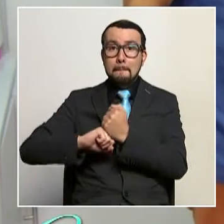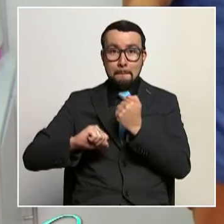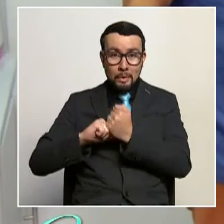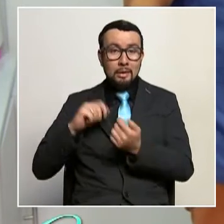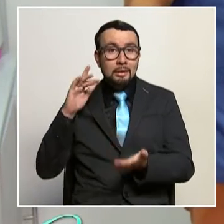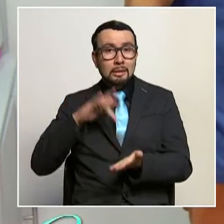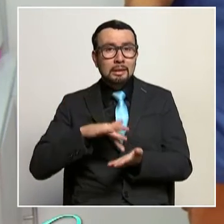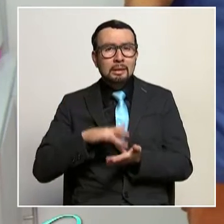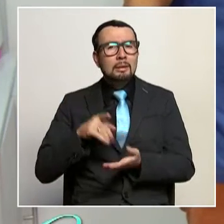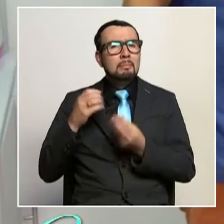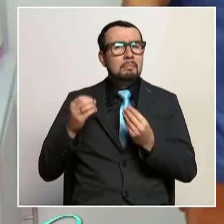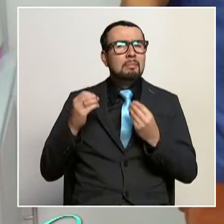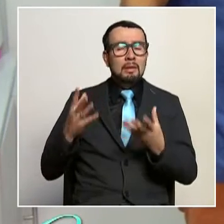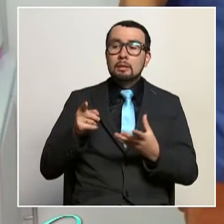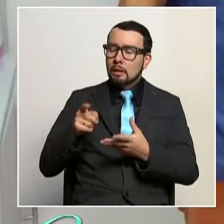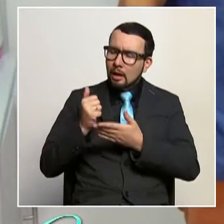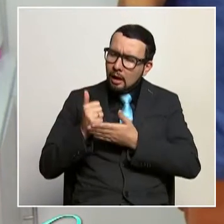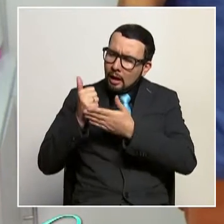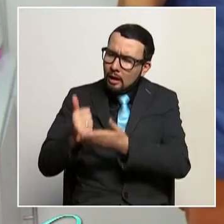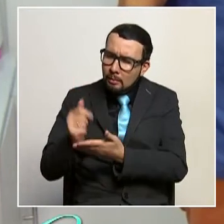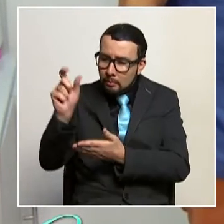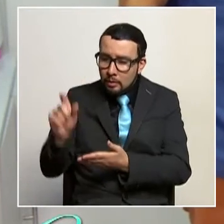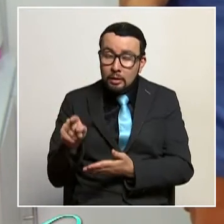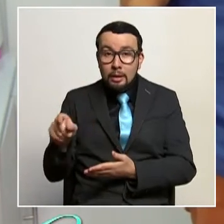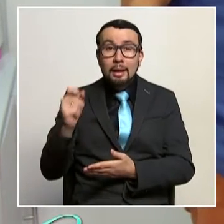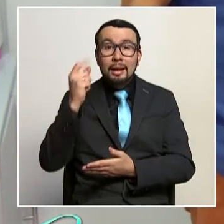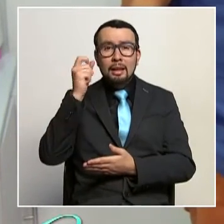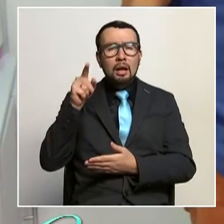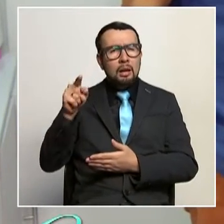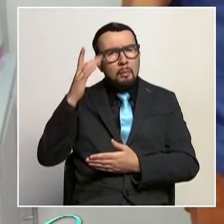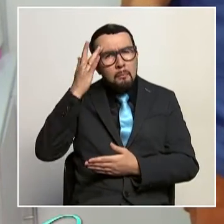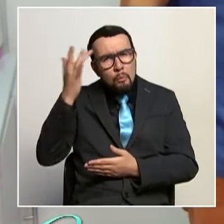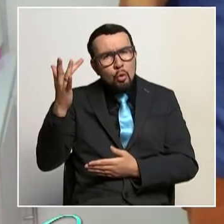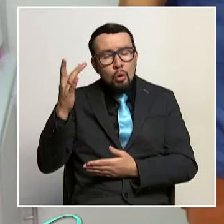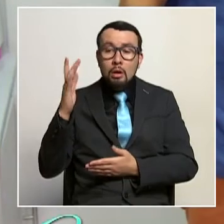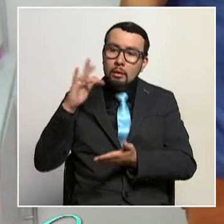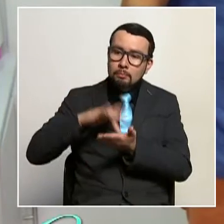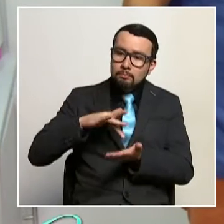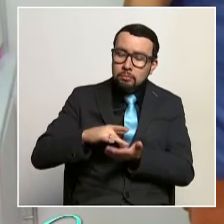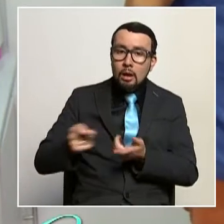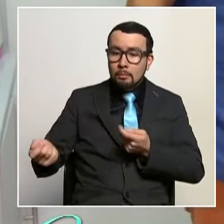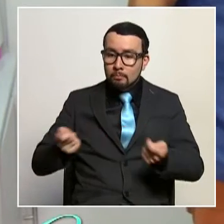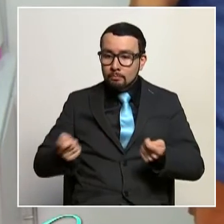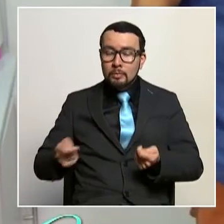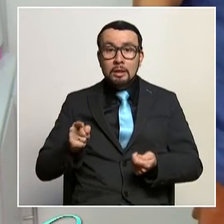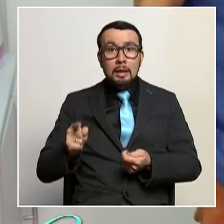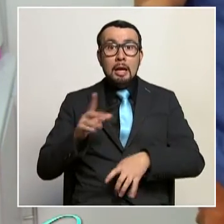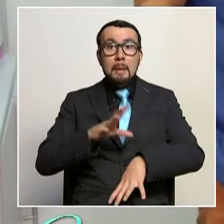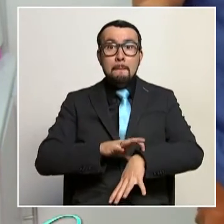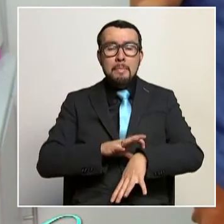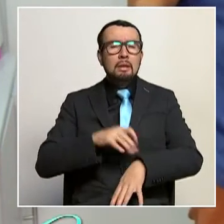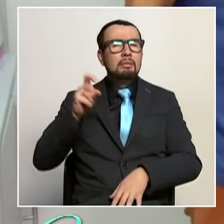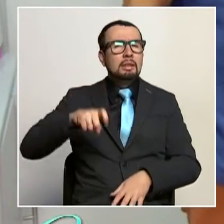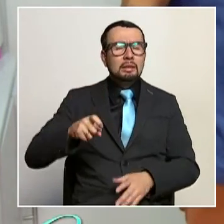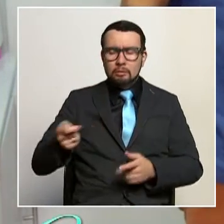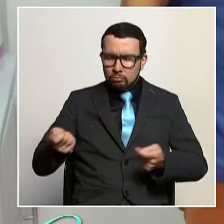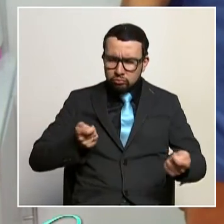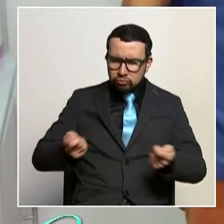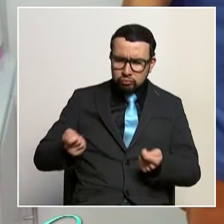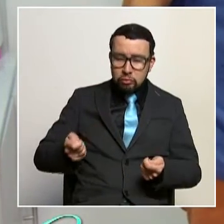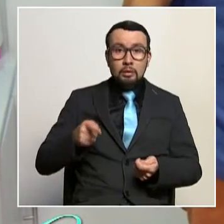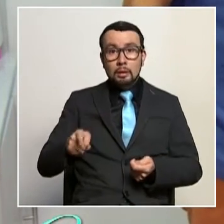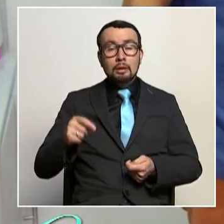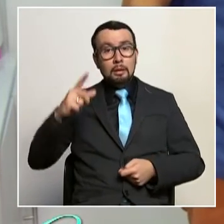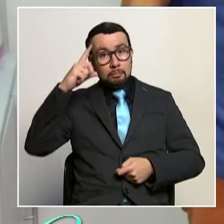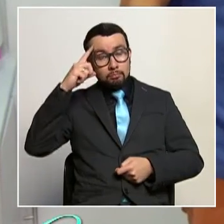el paciente o la paciente entienda del por qué dentro de esa consulta médica debe tener una evaluación